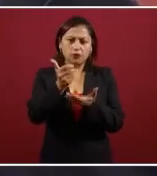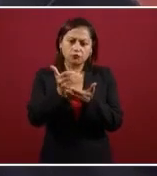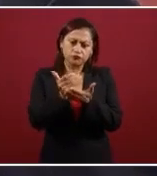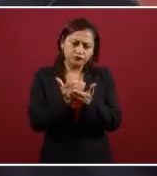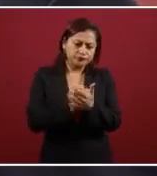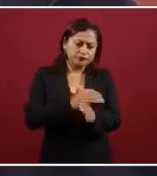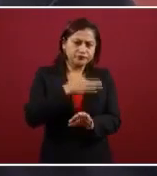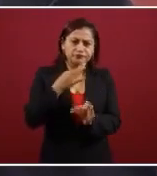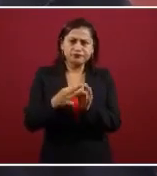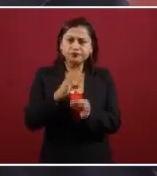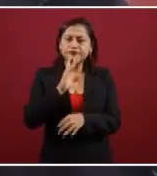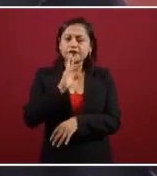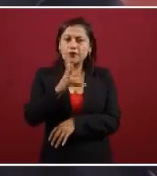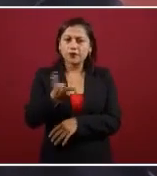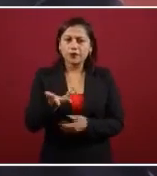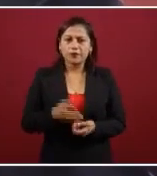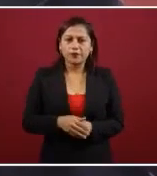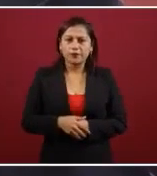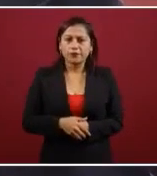en general,